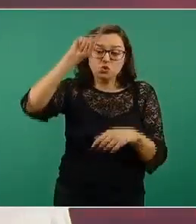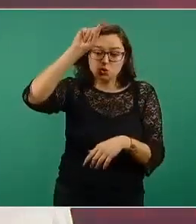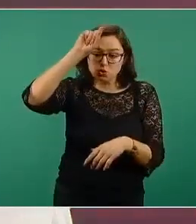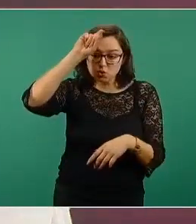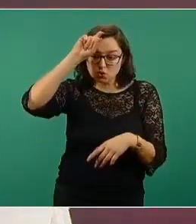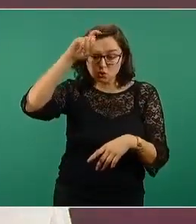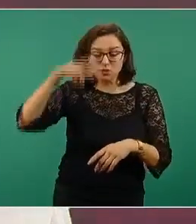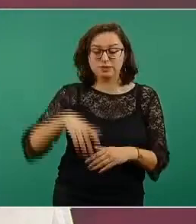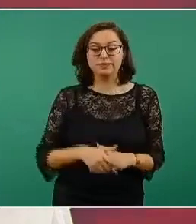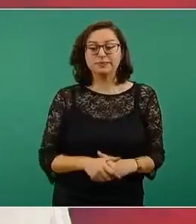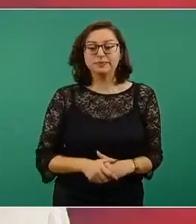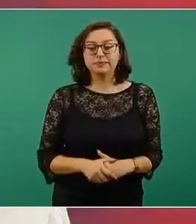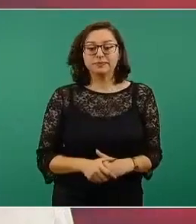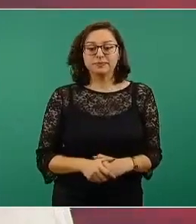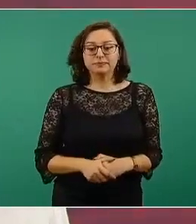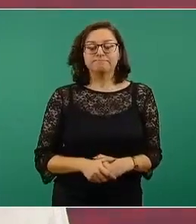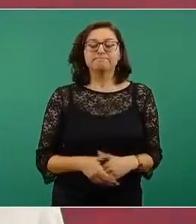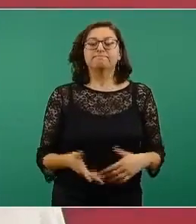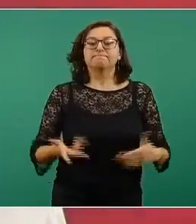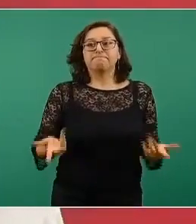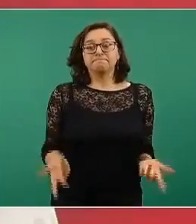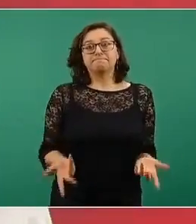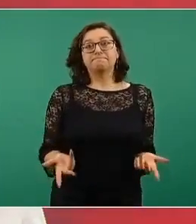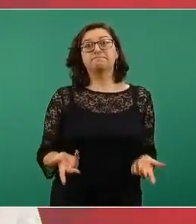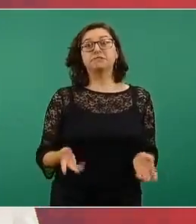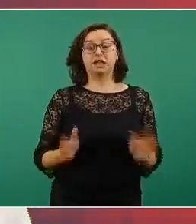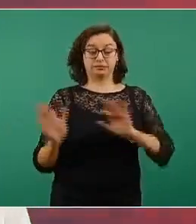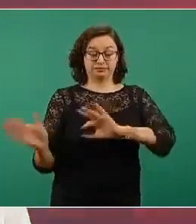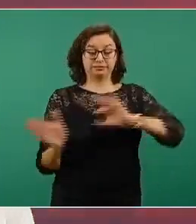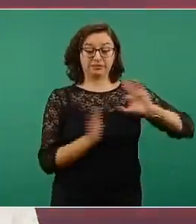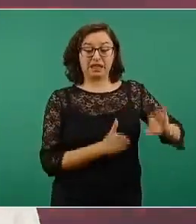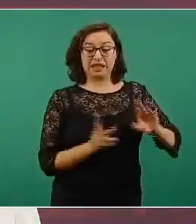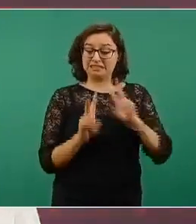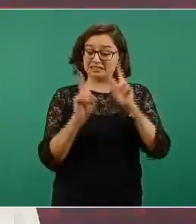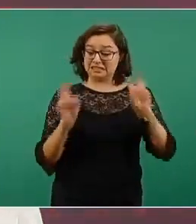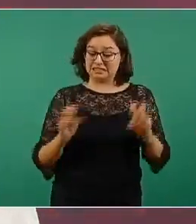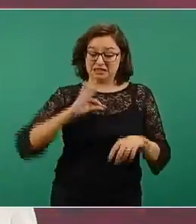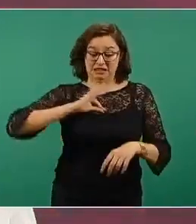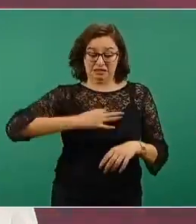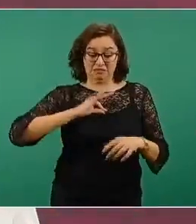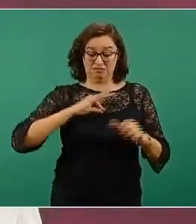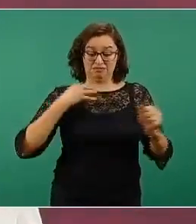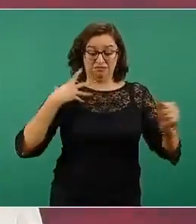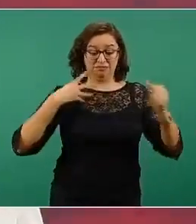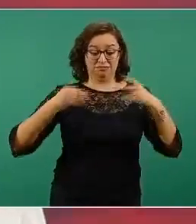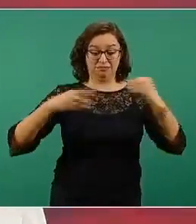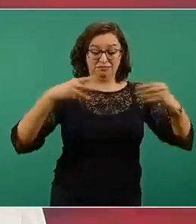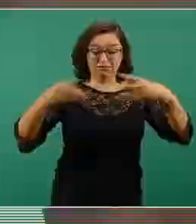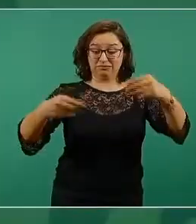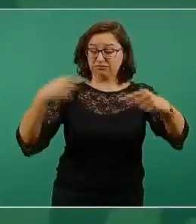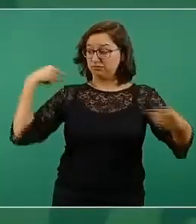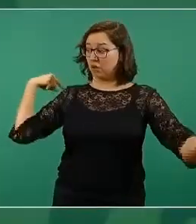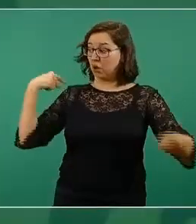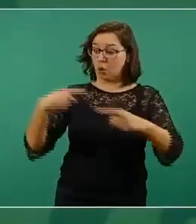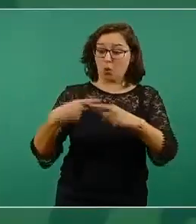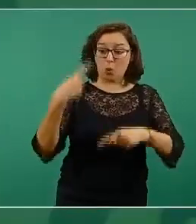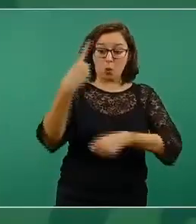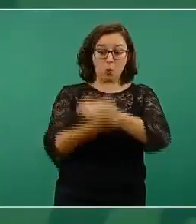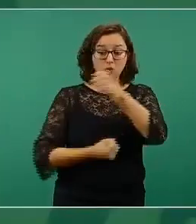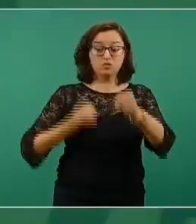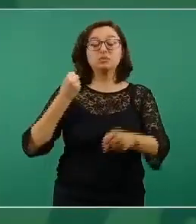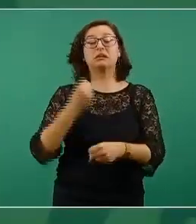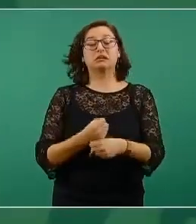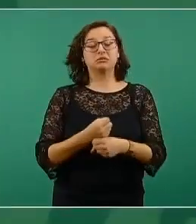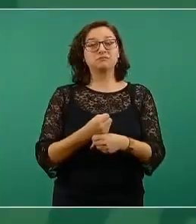la epidemia en sí misma y la valoración, también ha quedado clarísimo para todo el mundo algunas de las